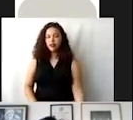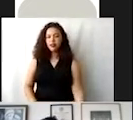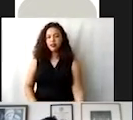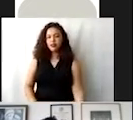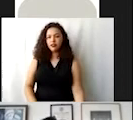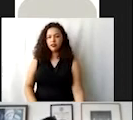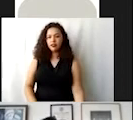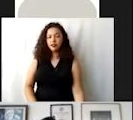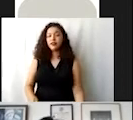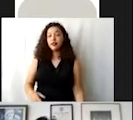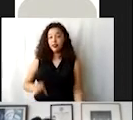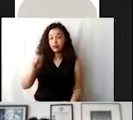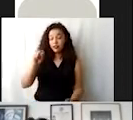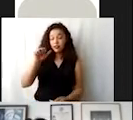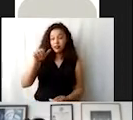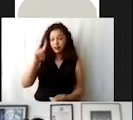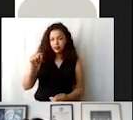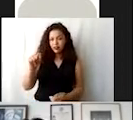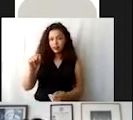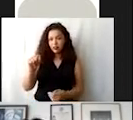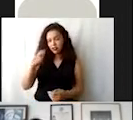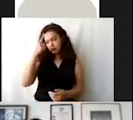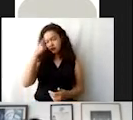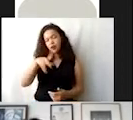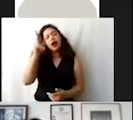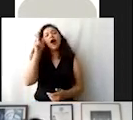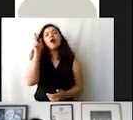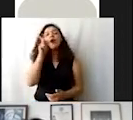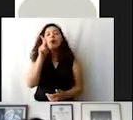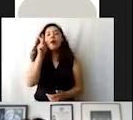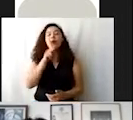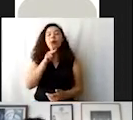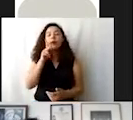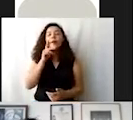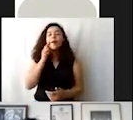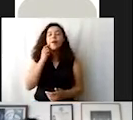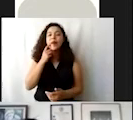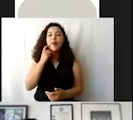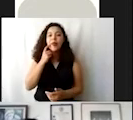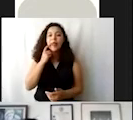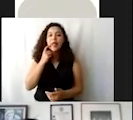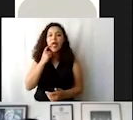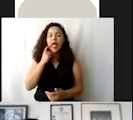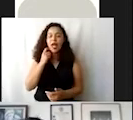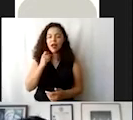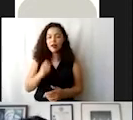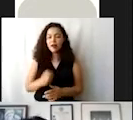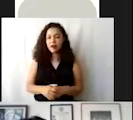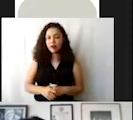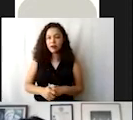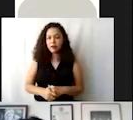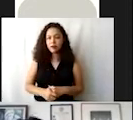el SAT, dentro de los comprobantes que se pueden mostrar para